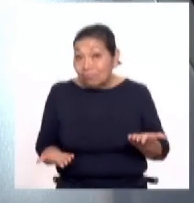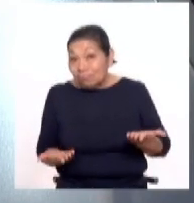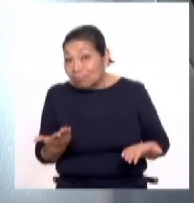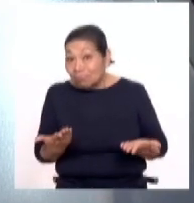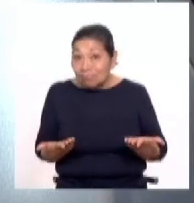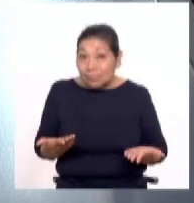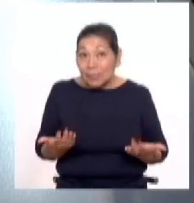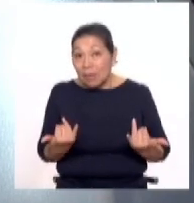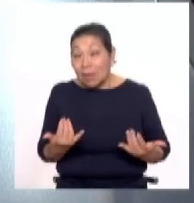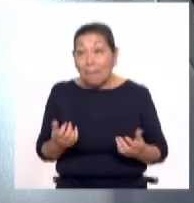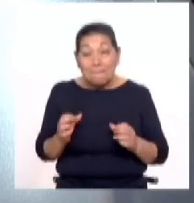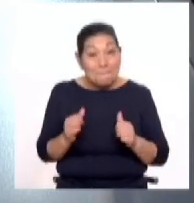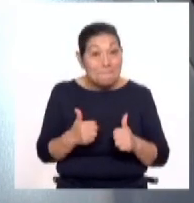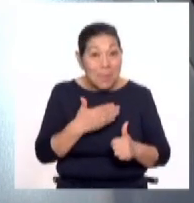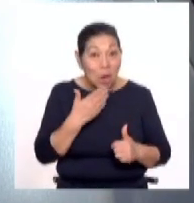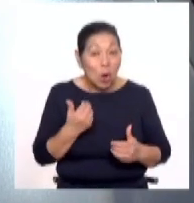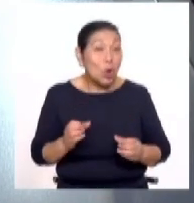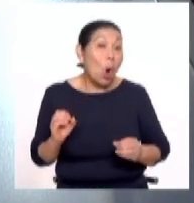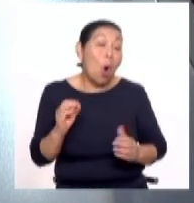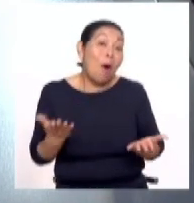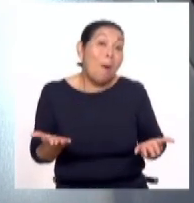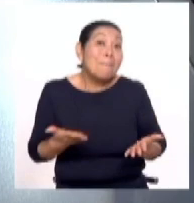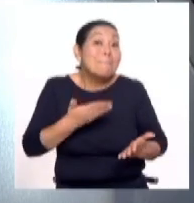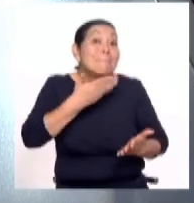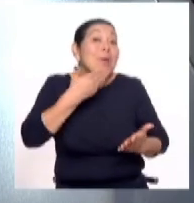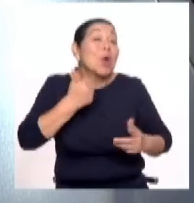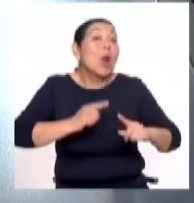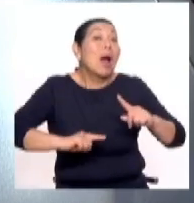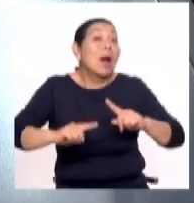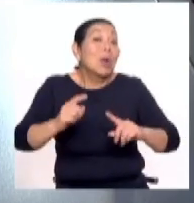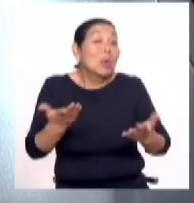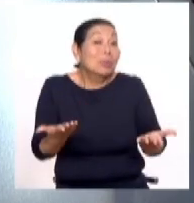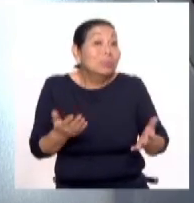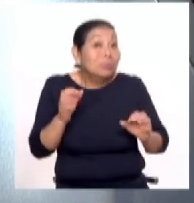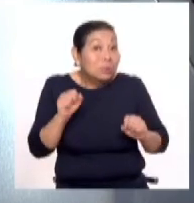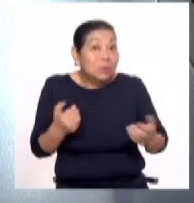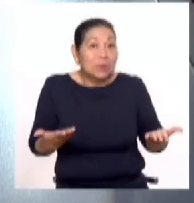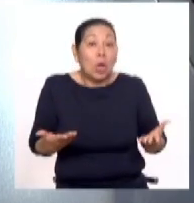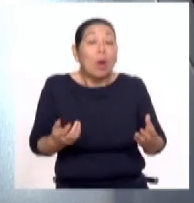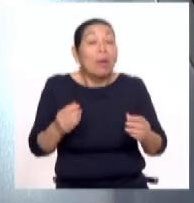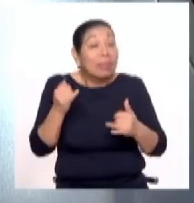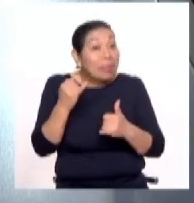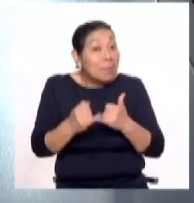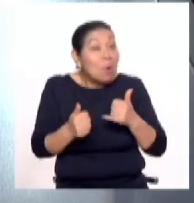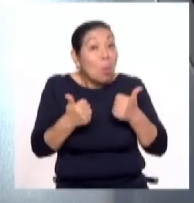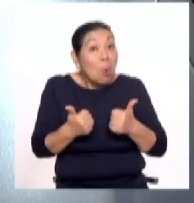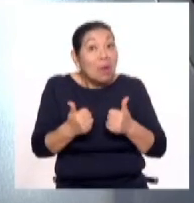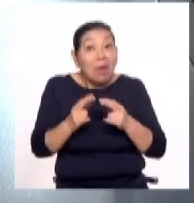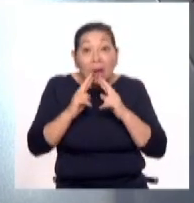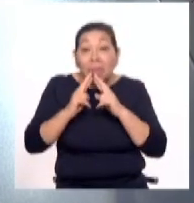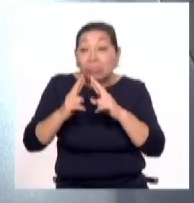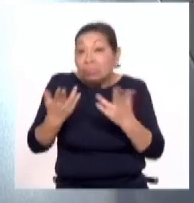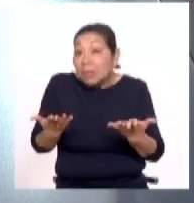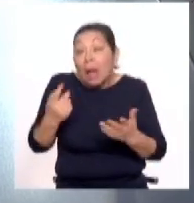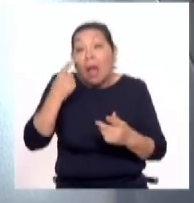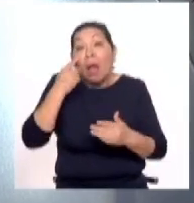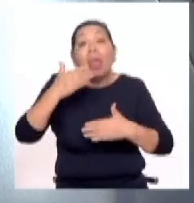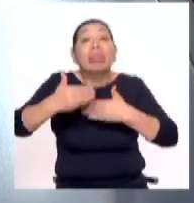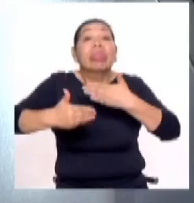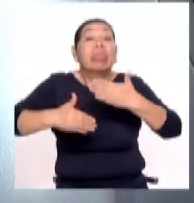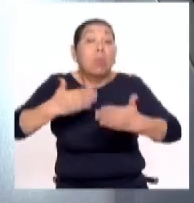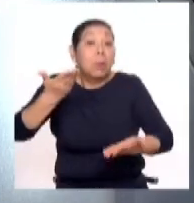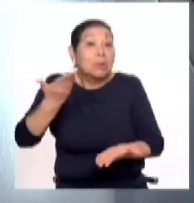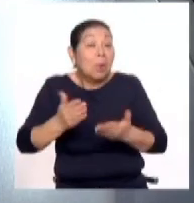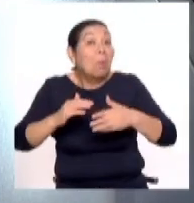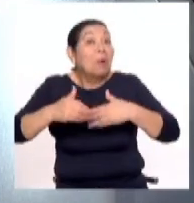medida de excepción o habría que mejorar algo para justamente concluir en buenos resultados. Vamos a conocerlo seguramente